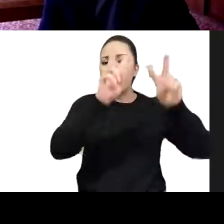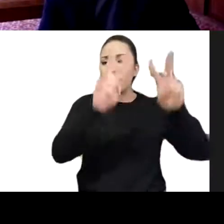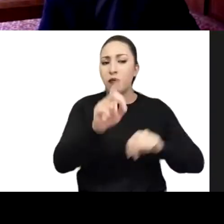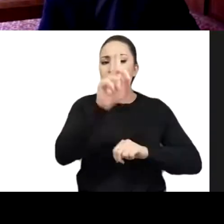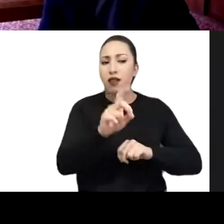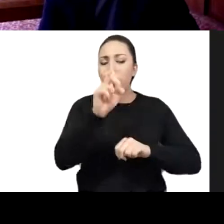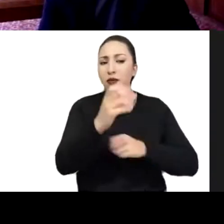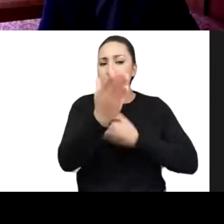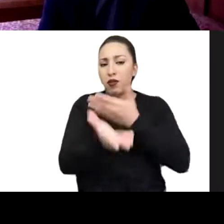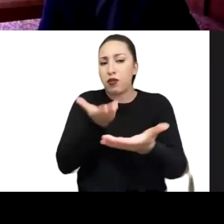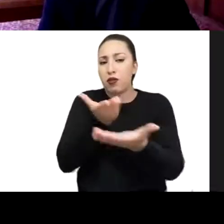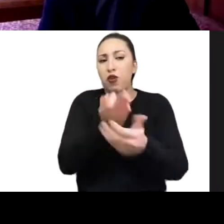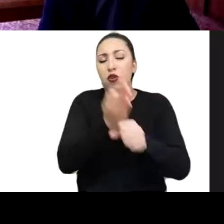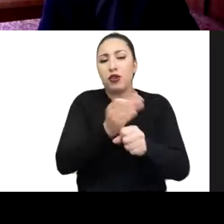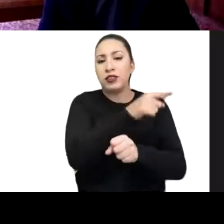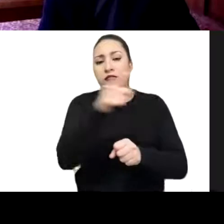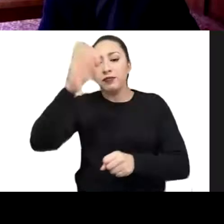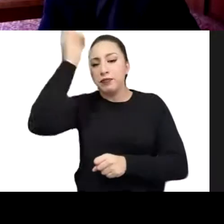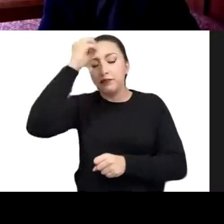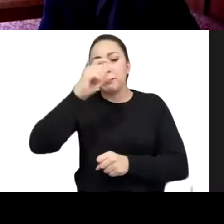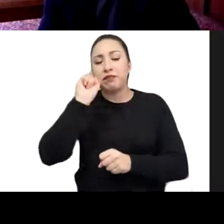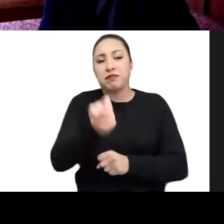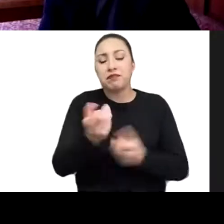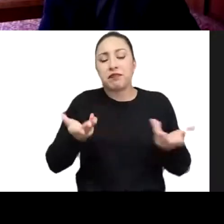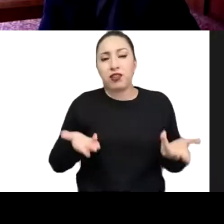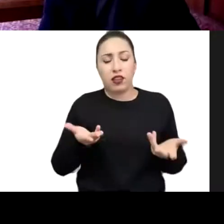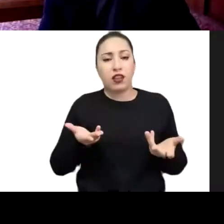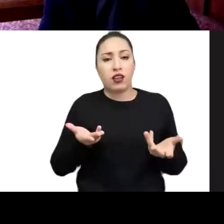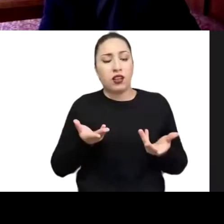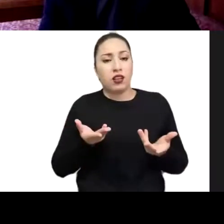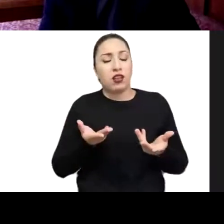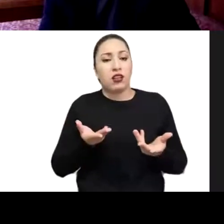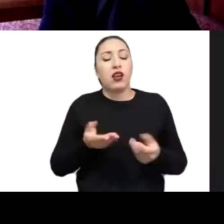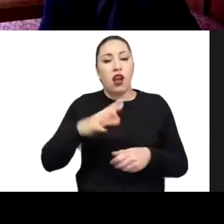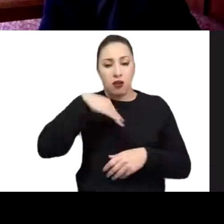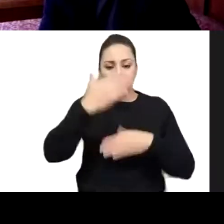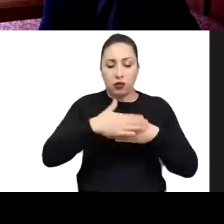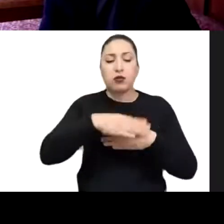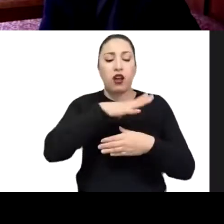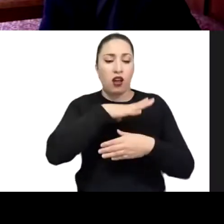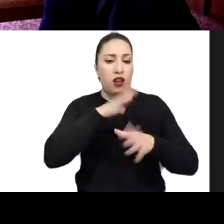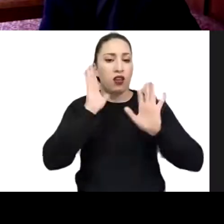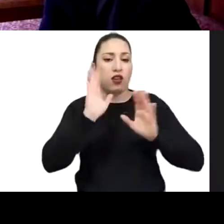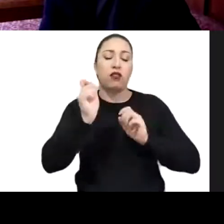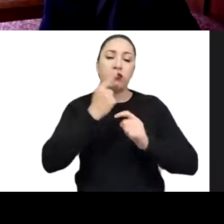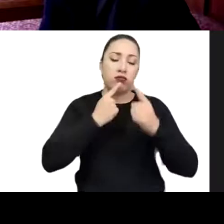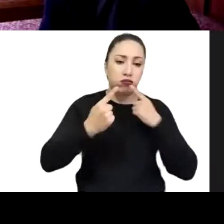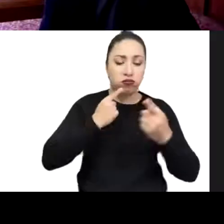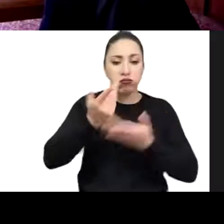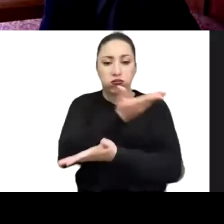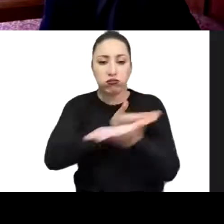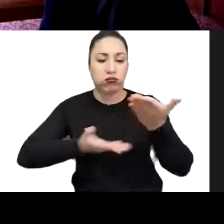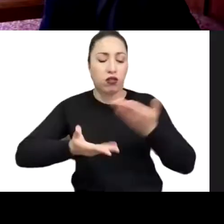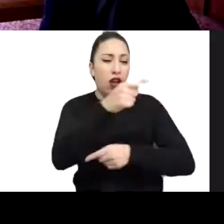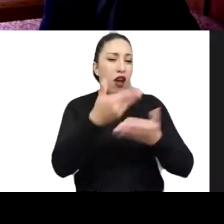mesa. Recordemos que nos encontramos por entrar en un proceso de discusión abierto y amplio en línea con lo que la diputada